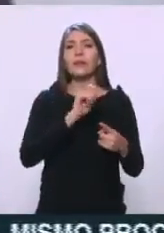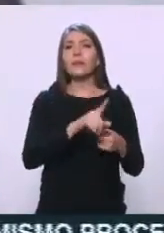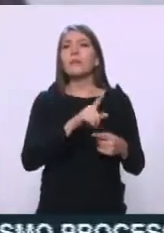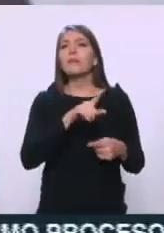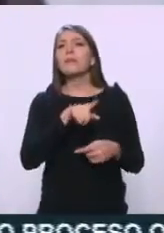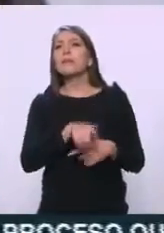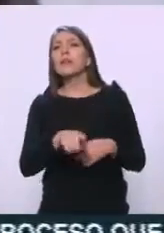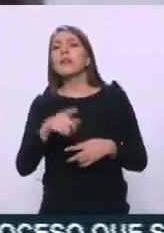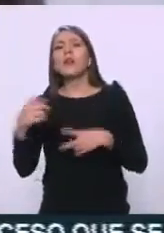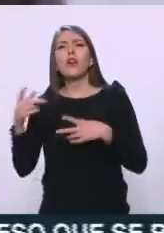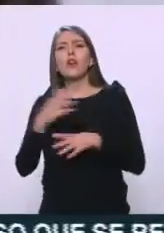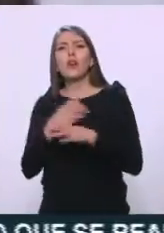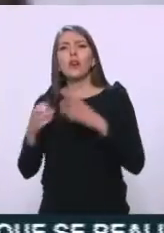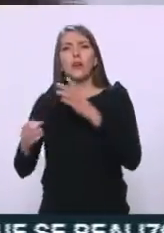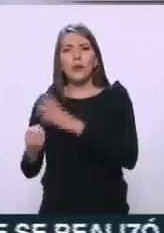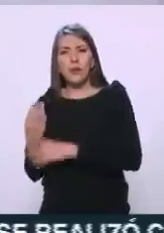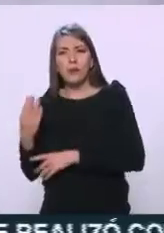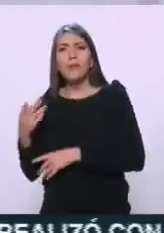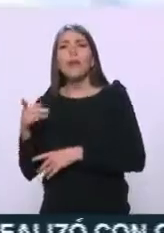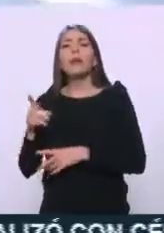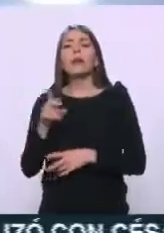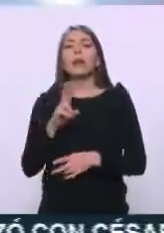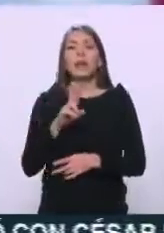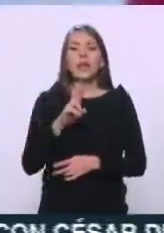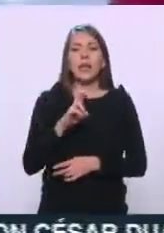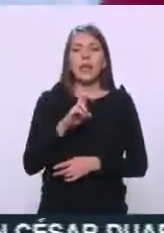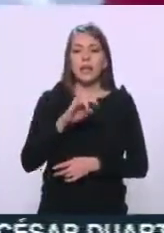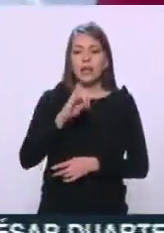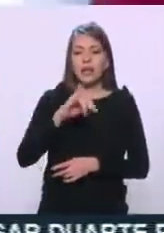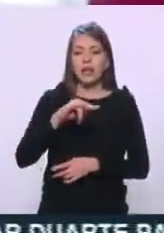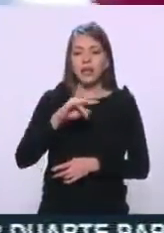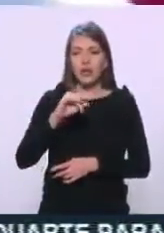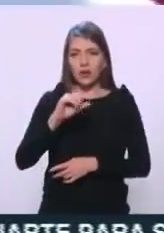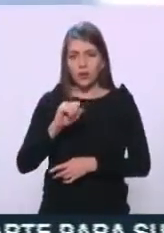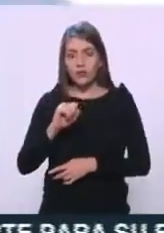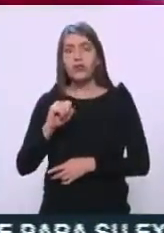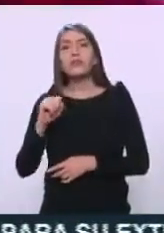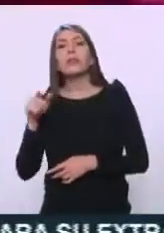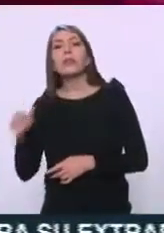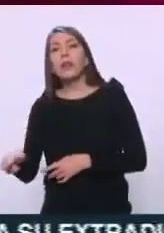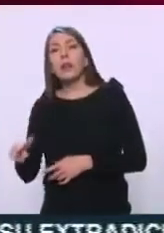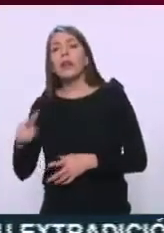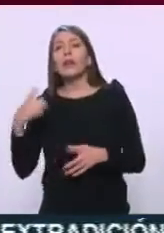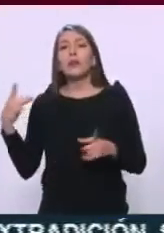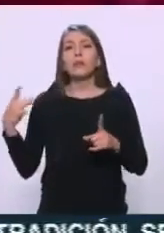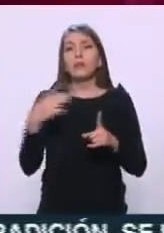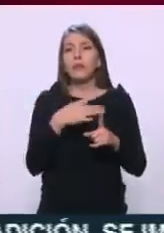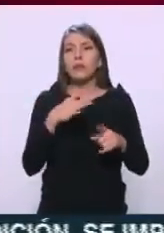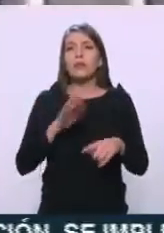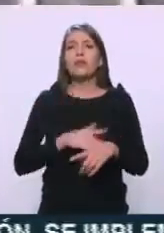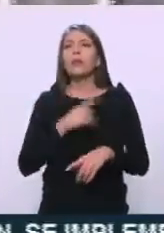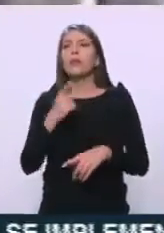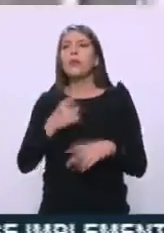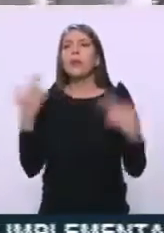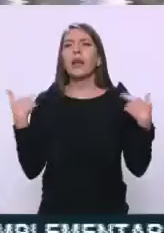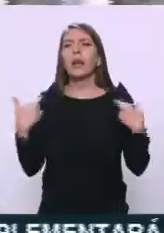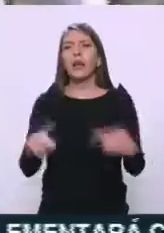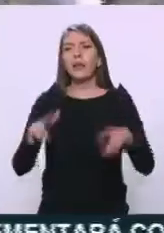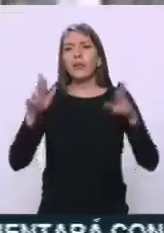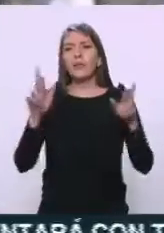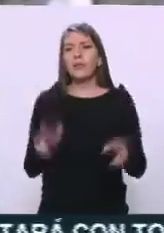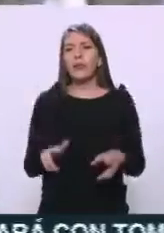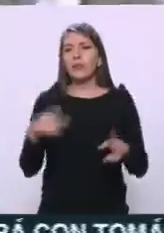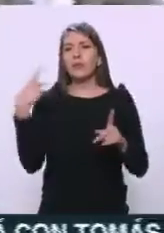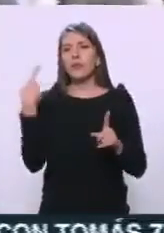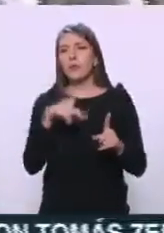renovadores. Fueron derrotados los dinos, representantes de una caduca visión del país, la del viejísimo